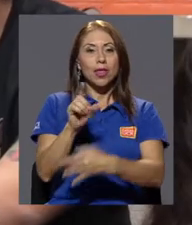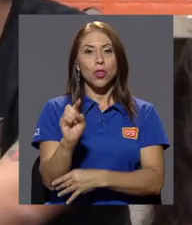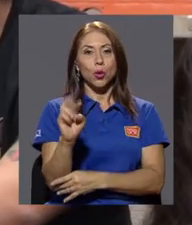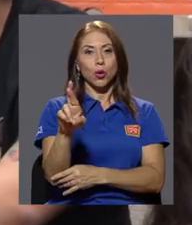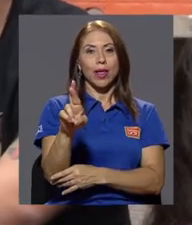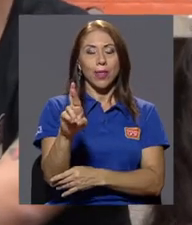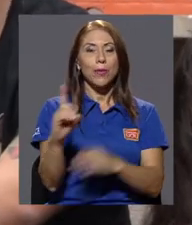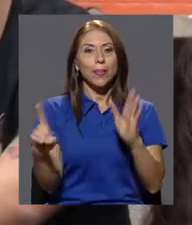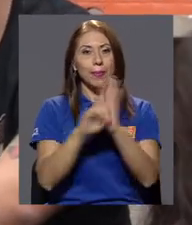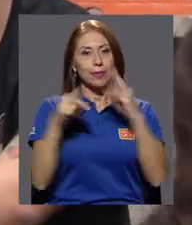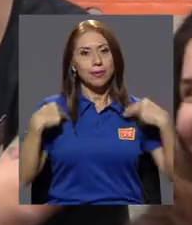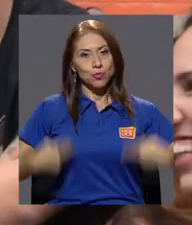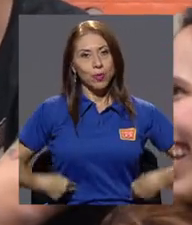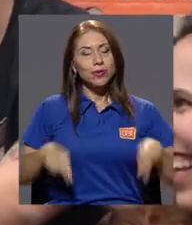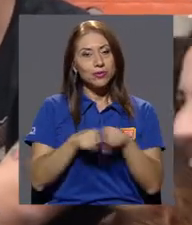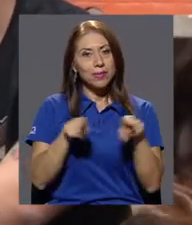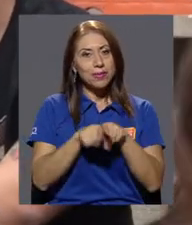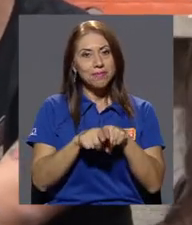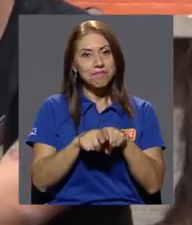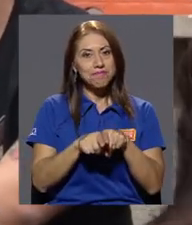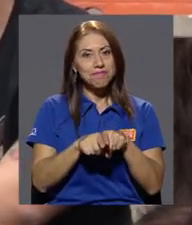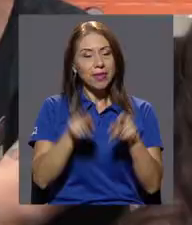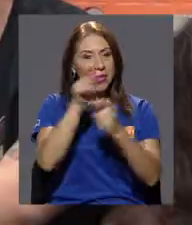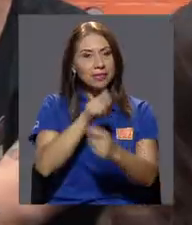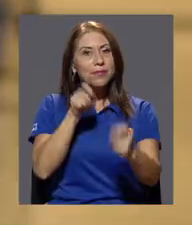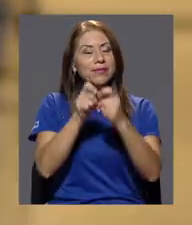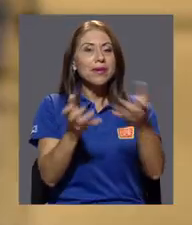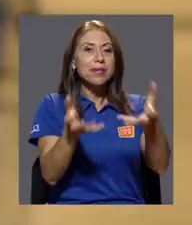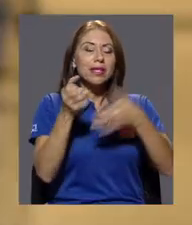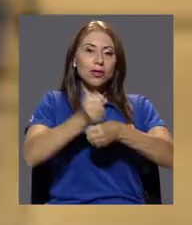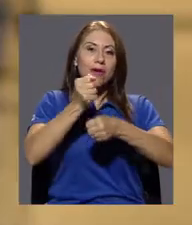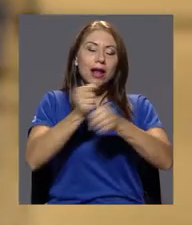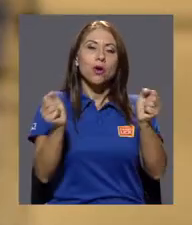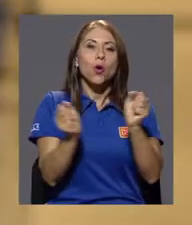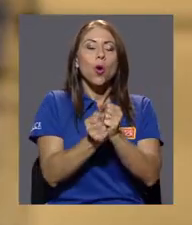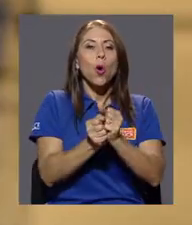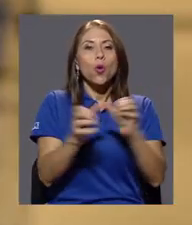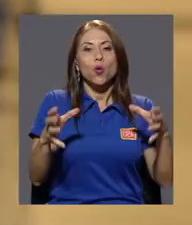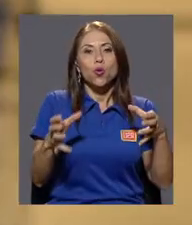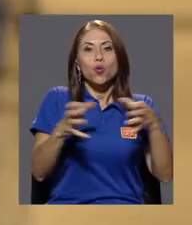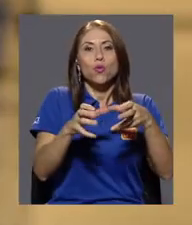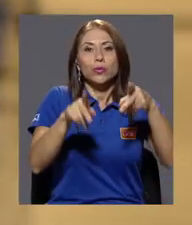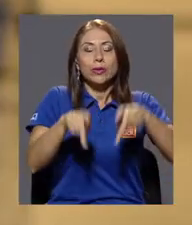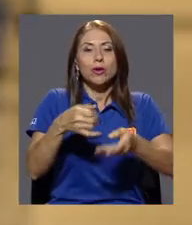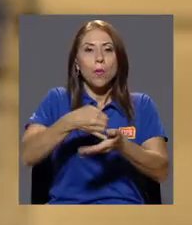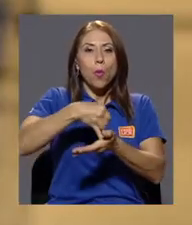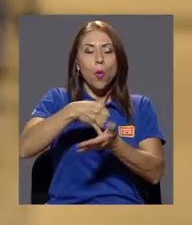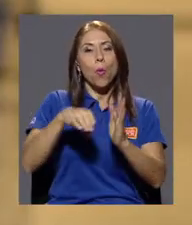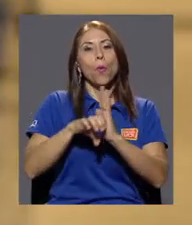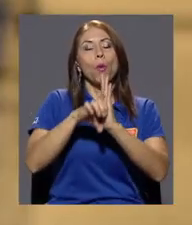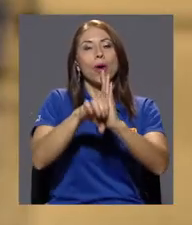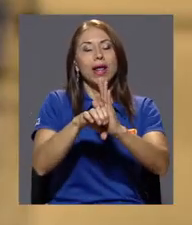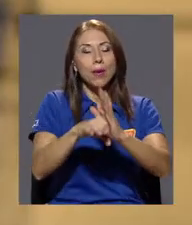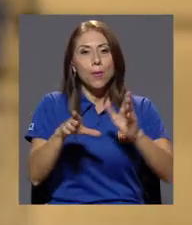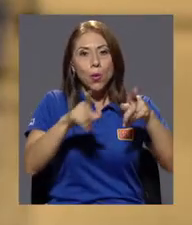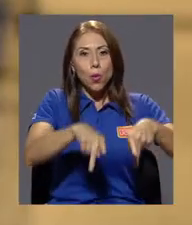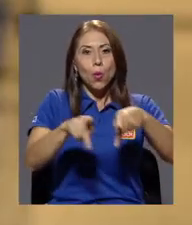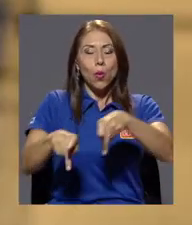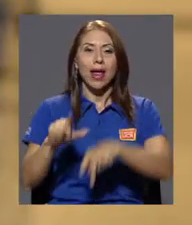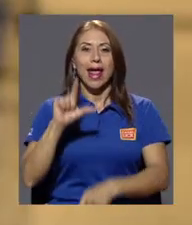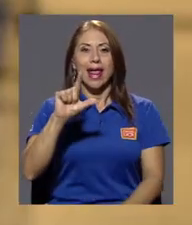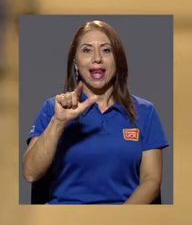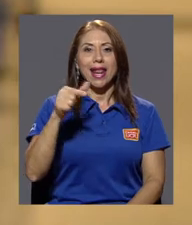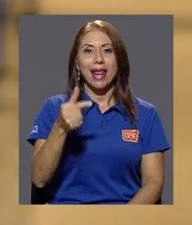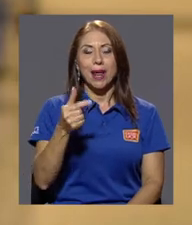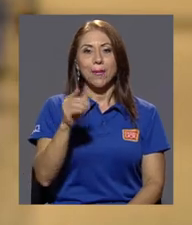doctorado también en derechos humanos. Quiero específicamente trabajar con poblaciones vulnerabilizadas, como lo es, por ejemplo, la